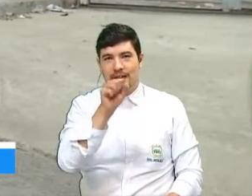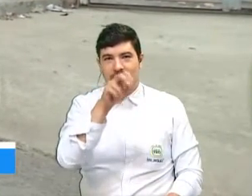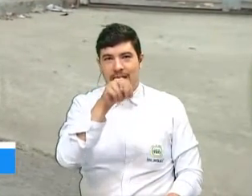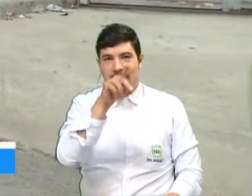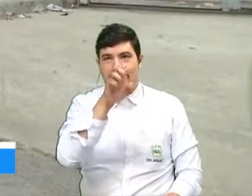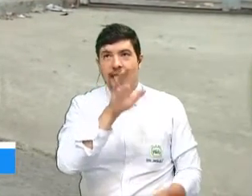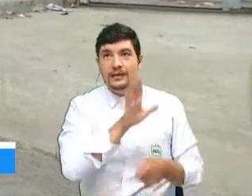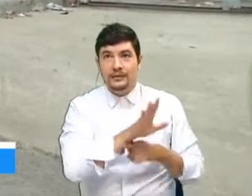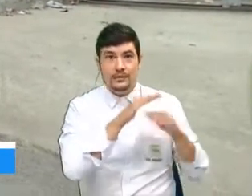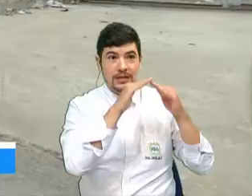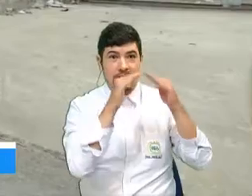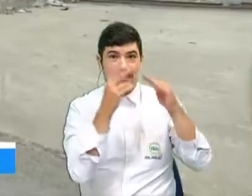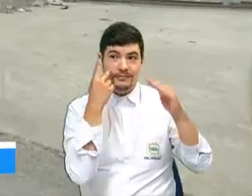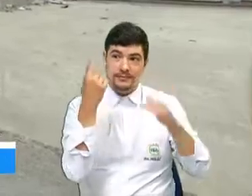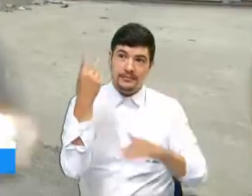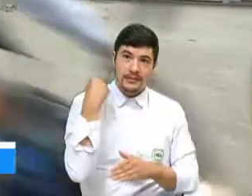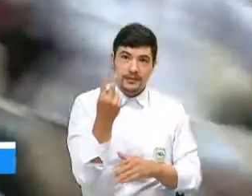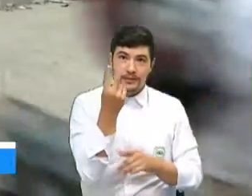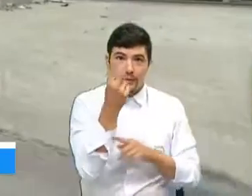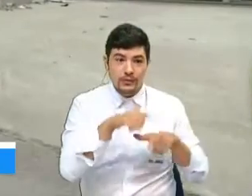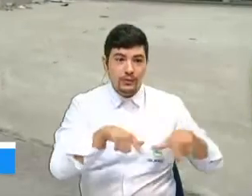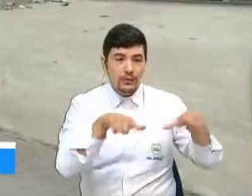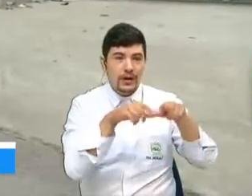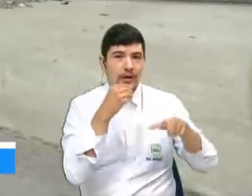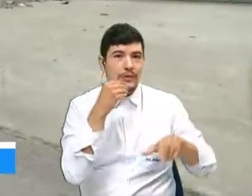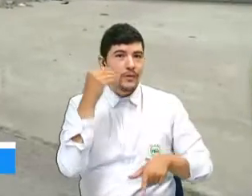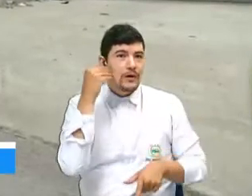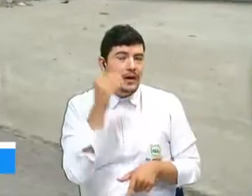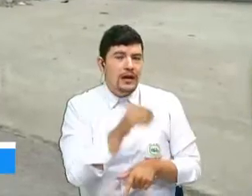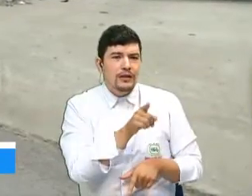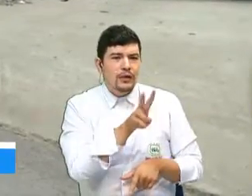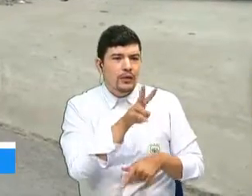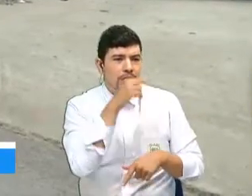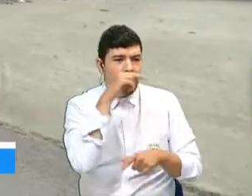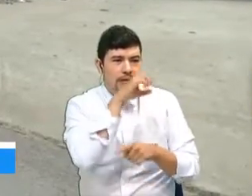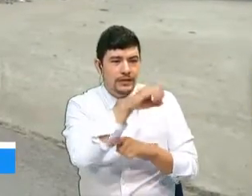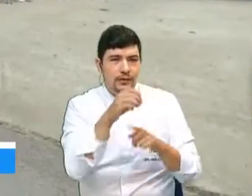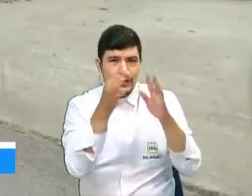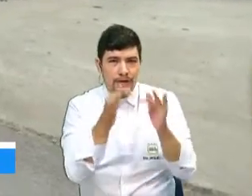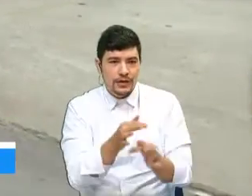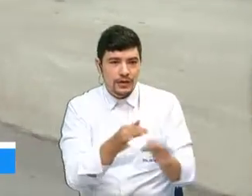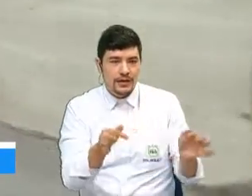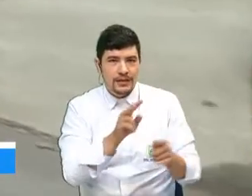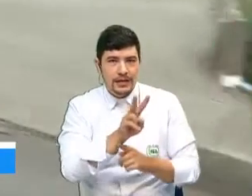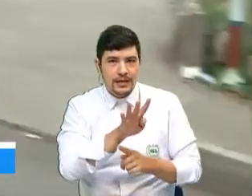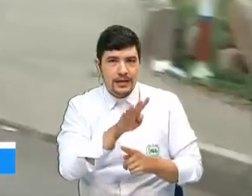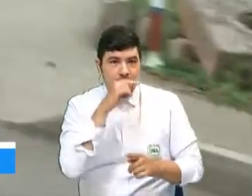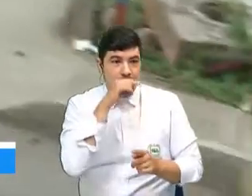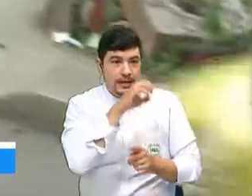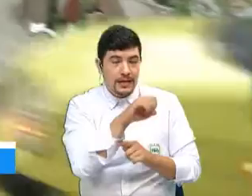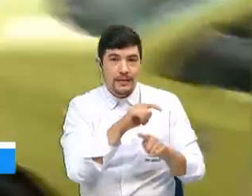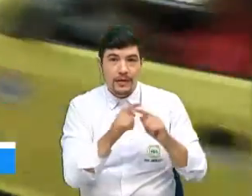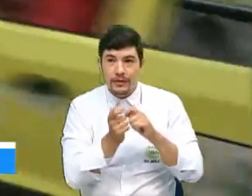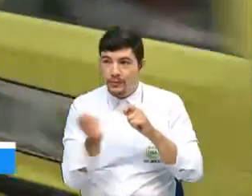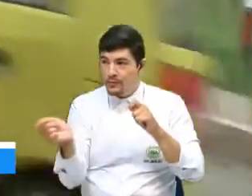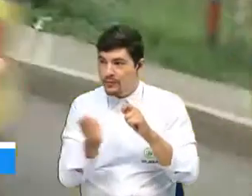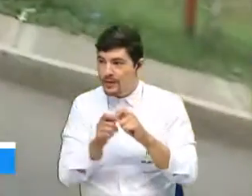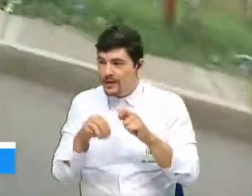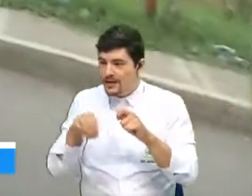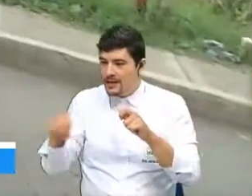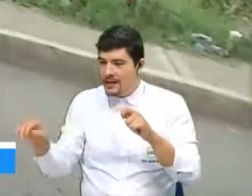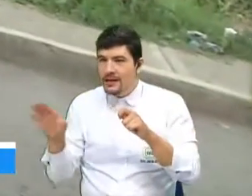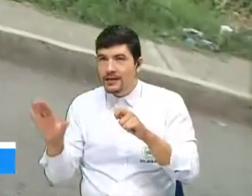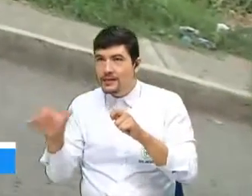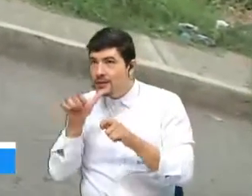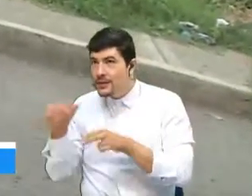funcionan dos guarderías cada una con doce niños para un total de 24 niños ya tan solo unos metros se encuentra el